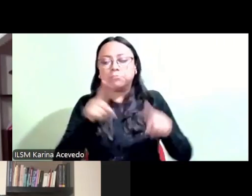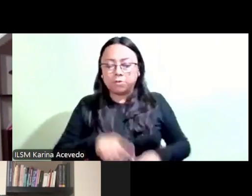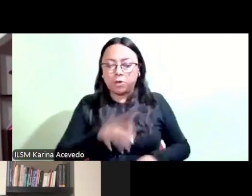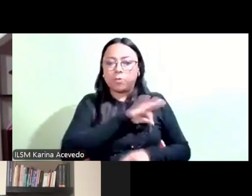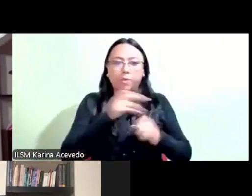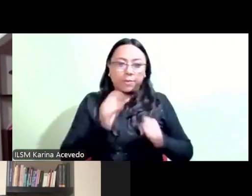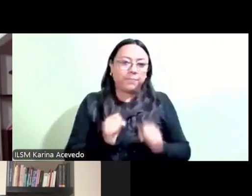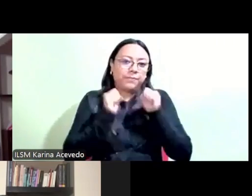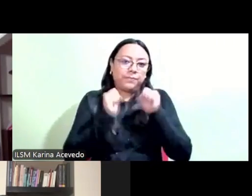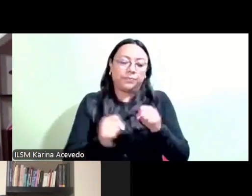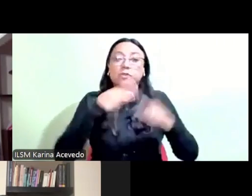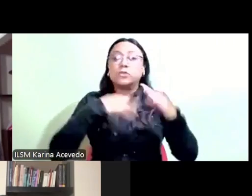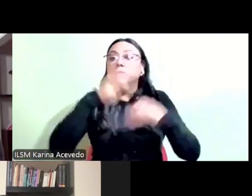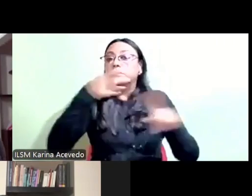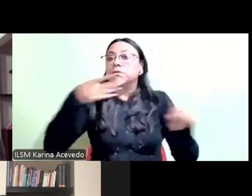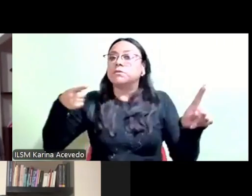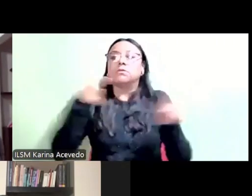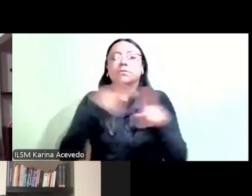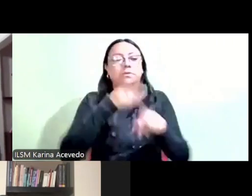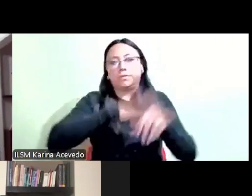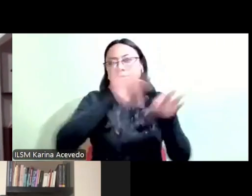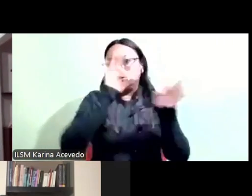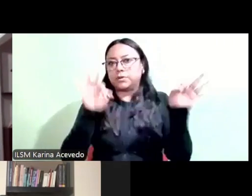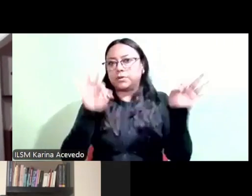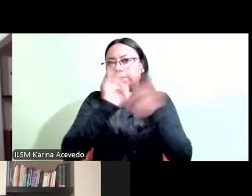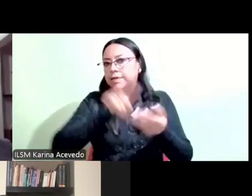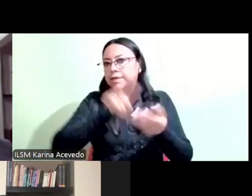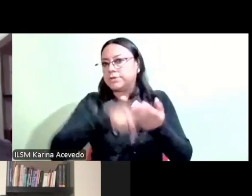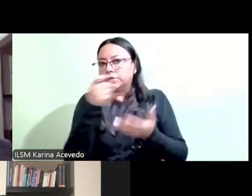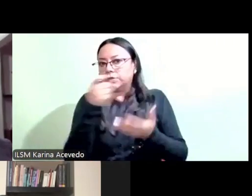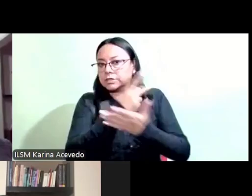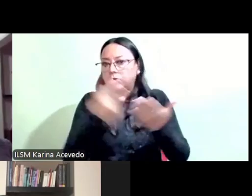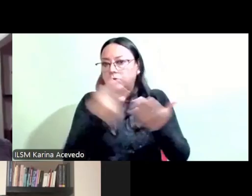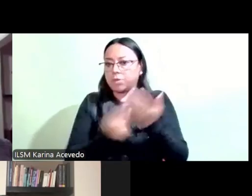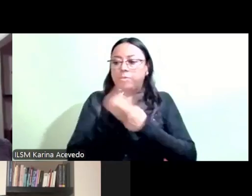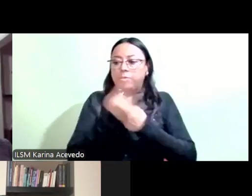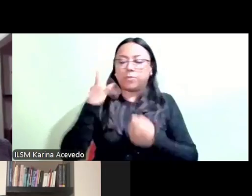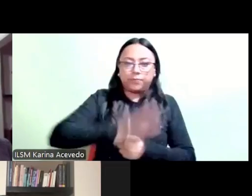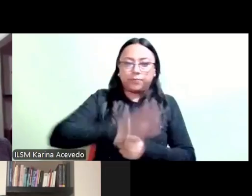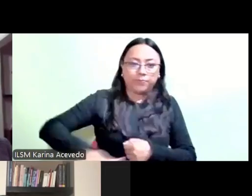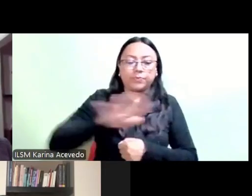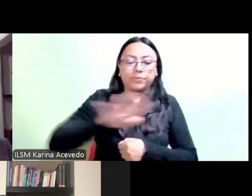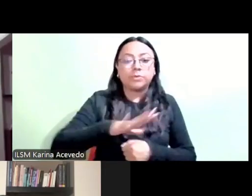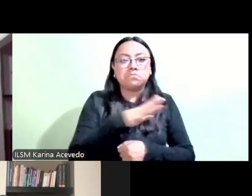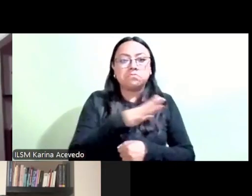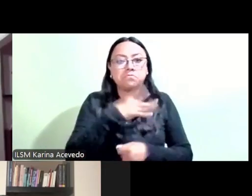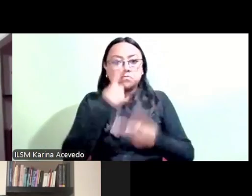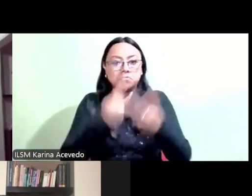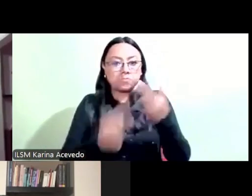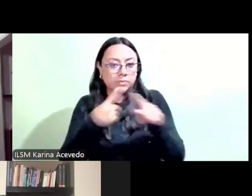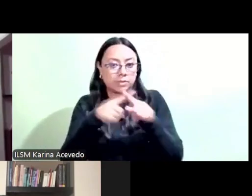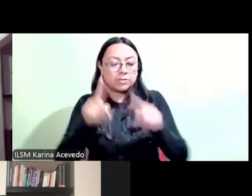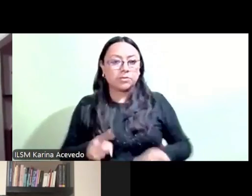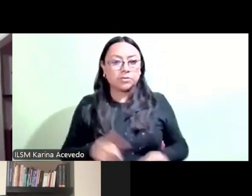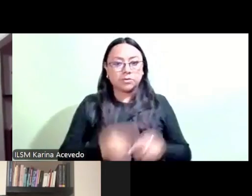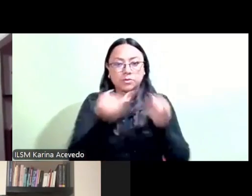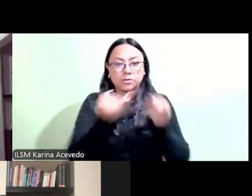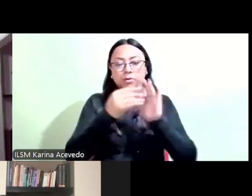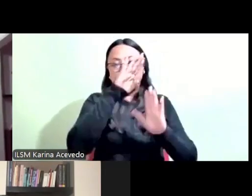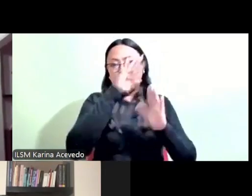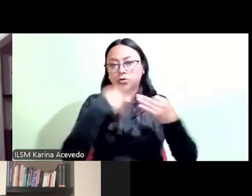objetivos establecidos en el programa, considerando que la zona y el inmueble cuentan con la infraestructura y el equipamiento ya